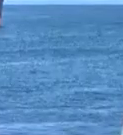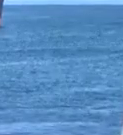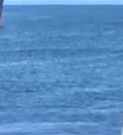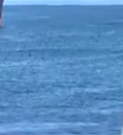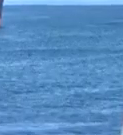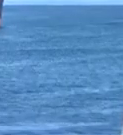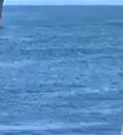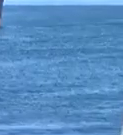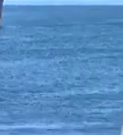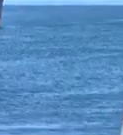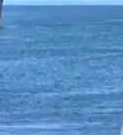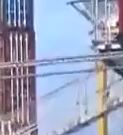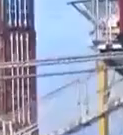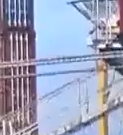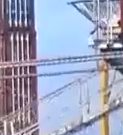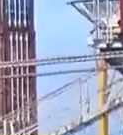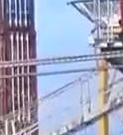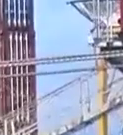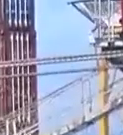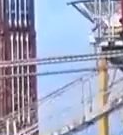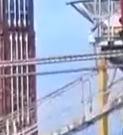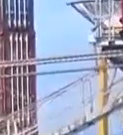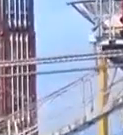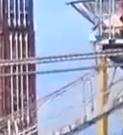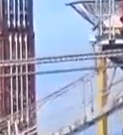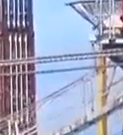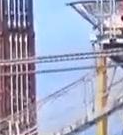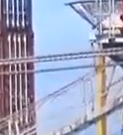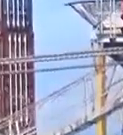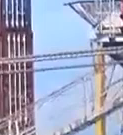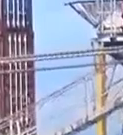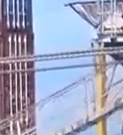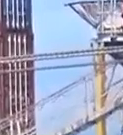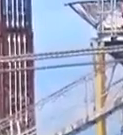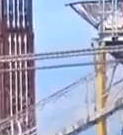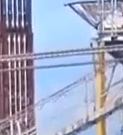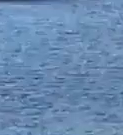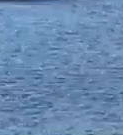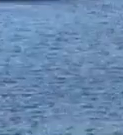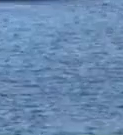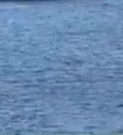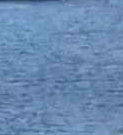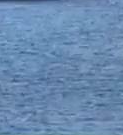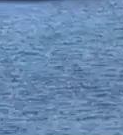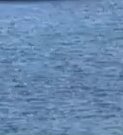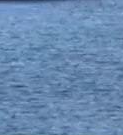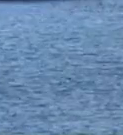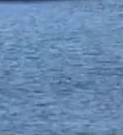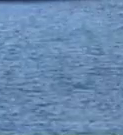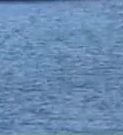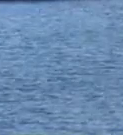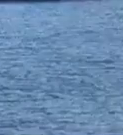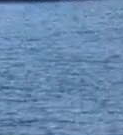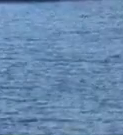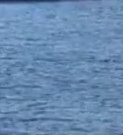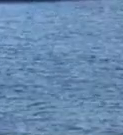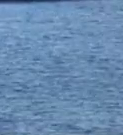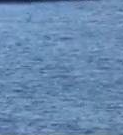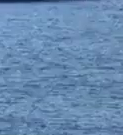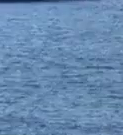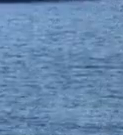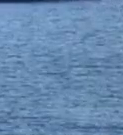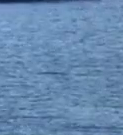señal en ese sentido hacer anuncios pero también intervenir en la solución de ese conflicto de manera clara presionar a la empresa